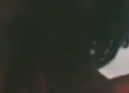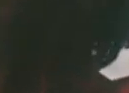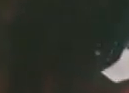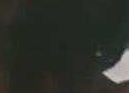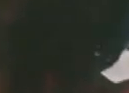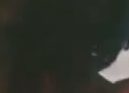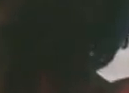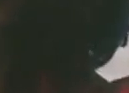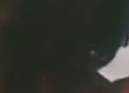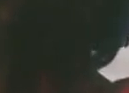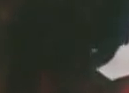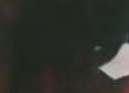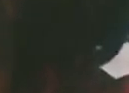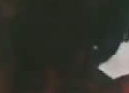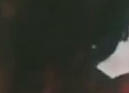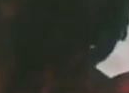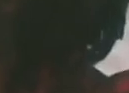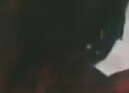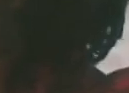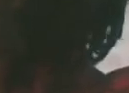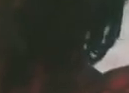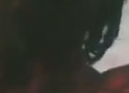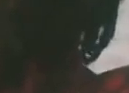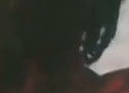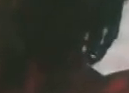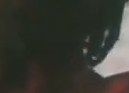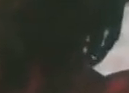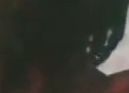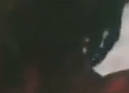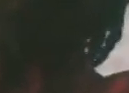Recuerdo la primera vez que canté esta canción,